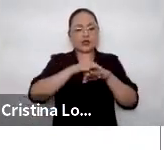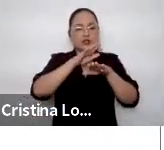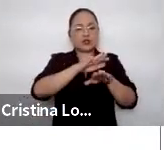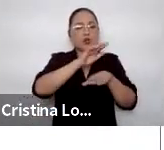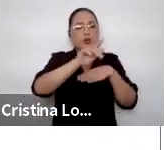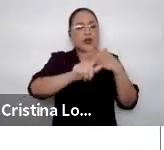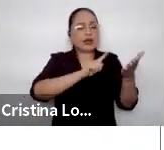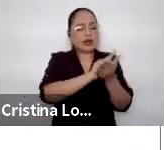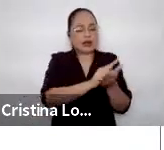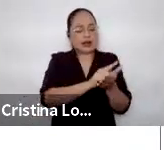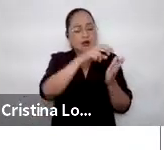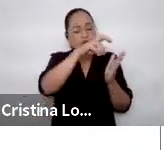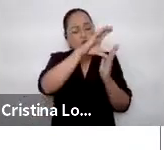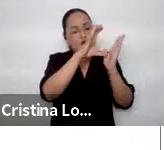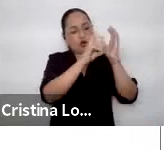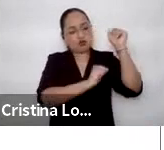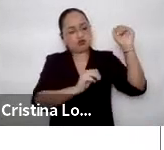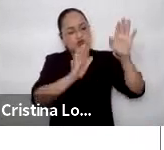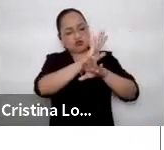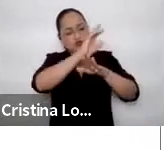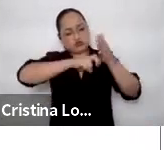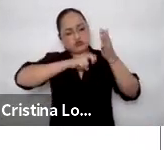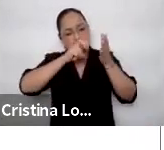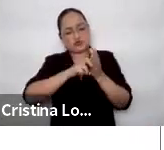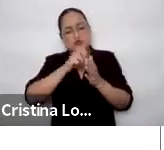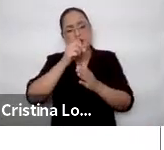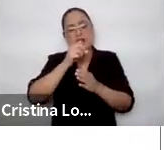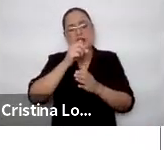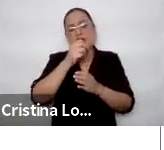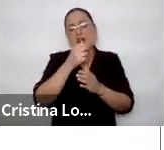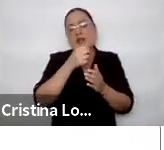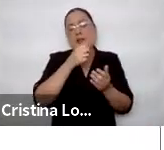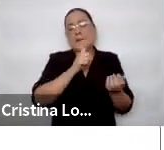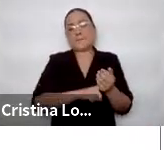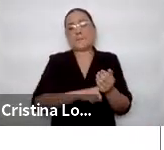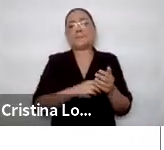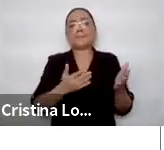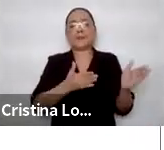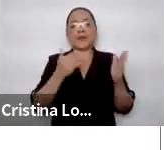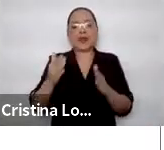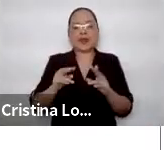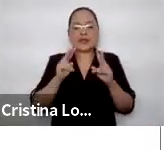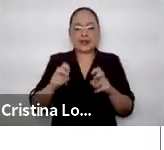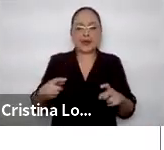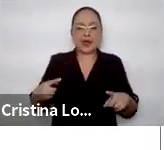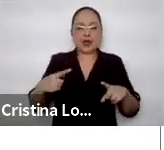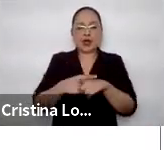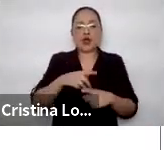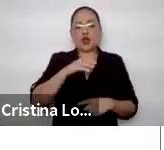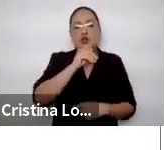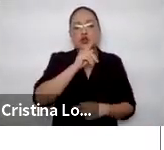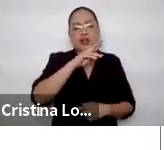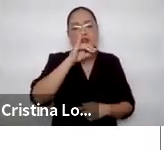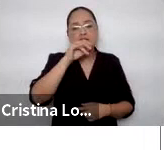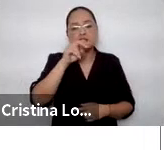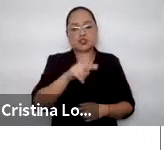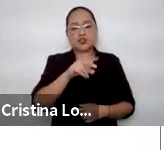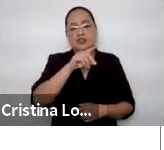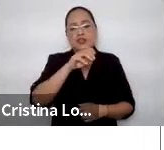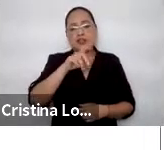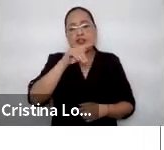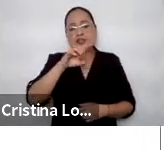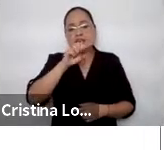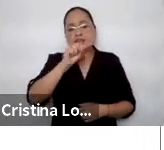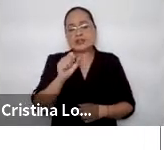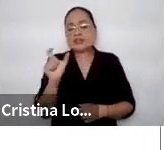reforma. Primero, el sistema antes conocido como contradicción de tesis, ahora se cambia por el de contradicción